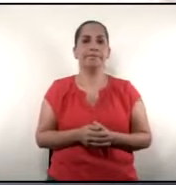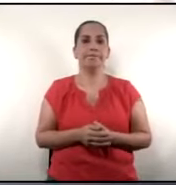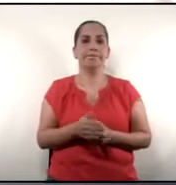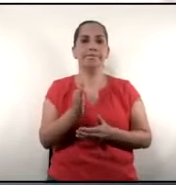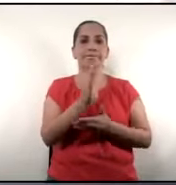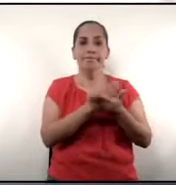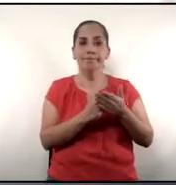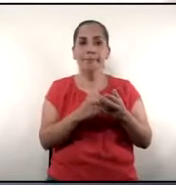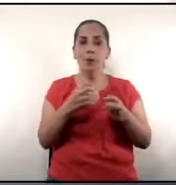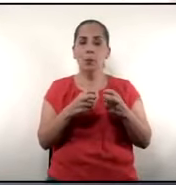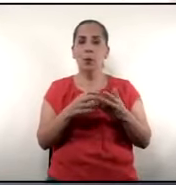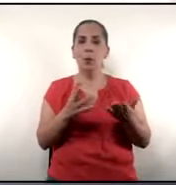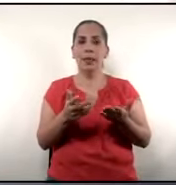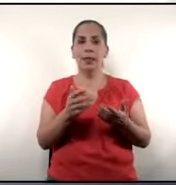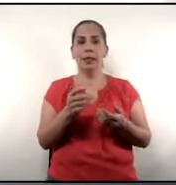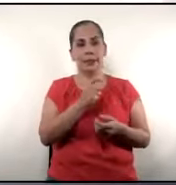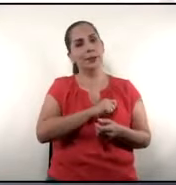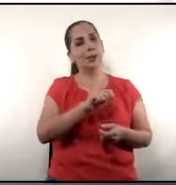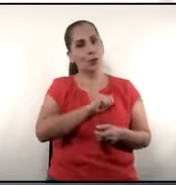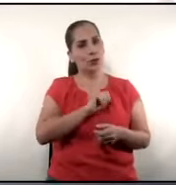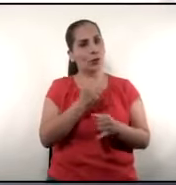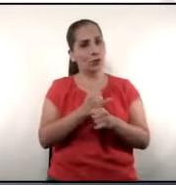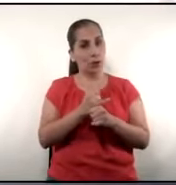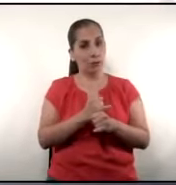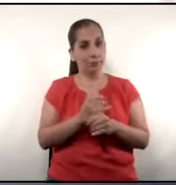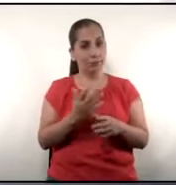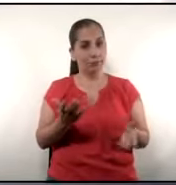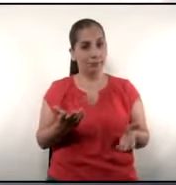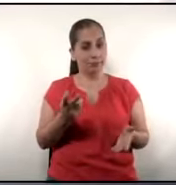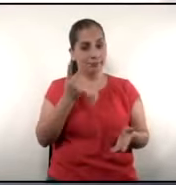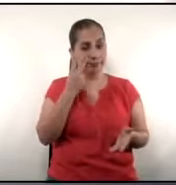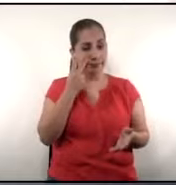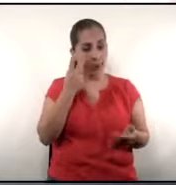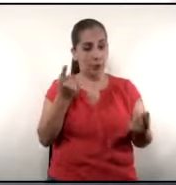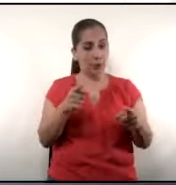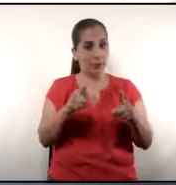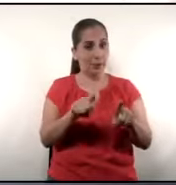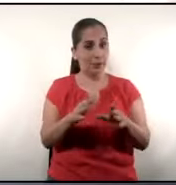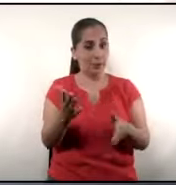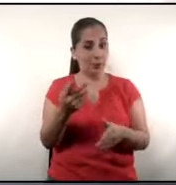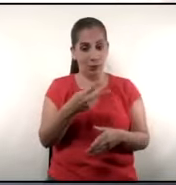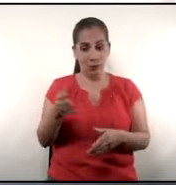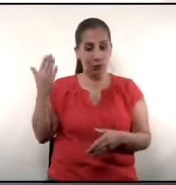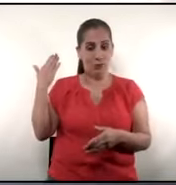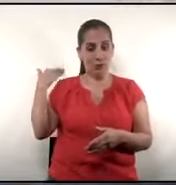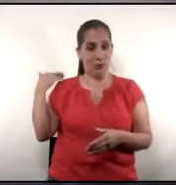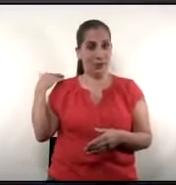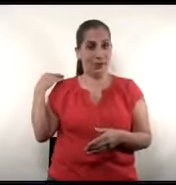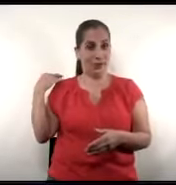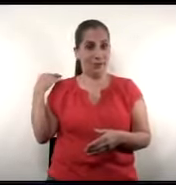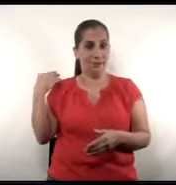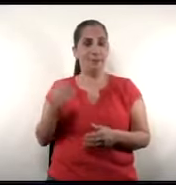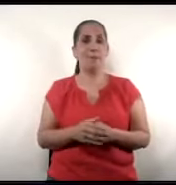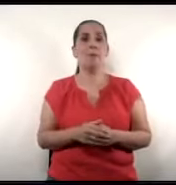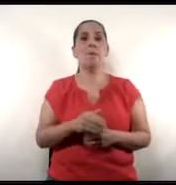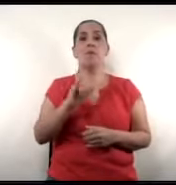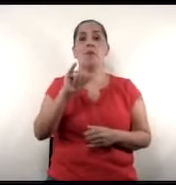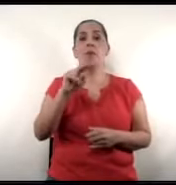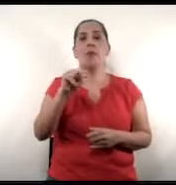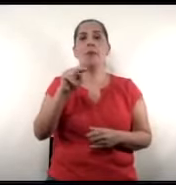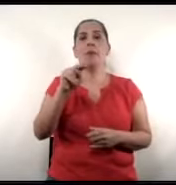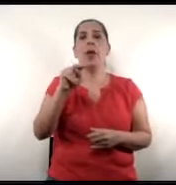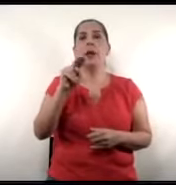radica nuevamente en la arquitectura institucional. Vea lo que está pasando en estos días, o estaba pasando hace un par de semanas, el IMBU